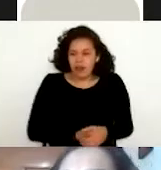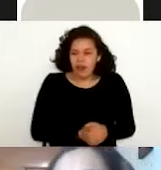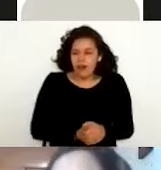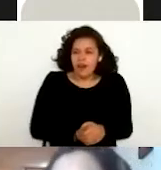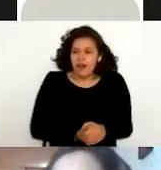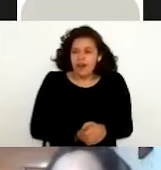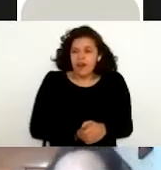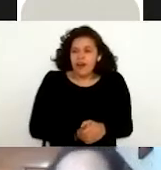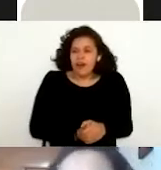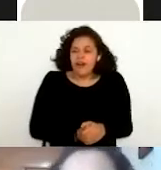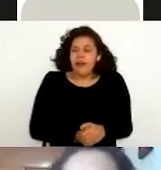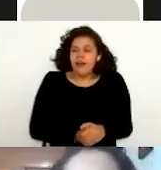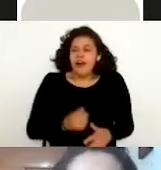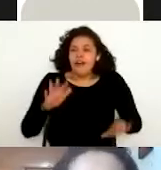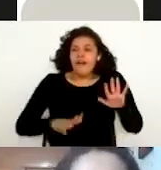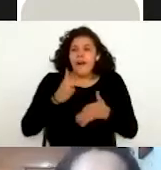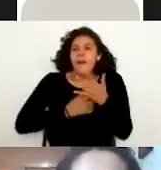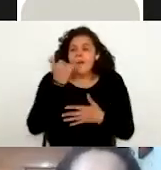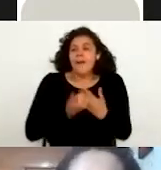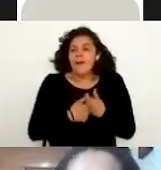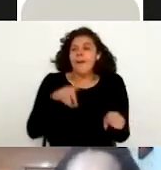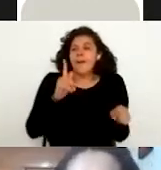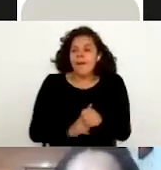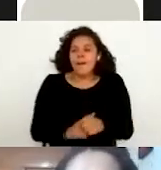veces cuando diseñamos un proyecto social es,